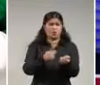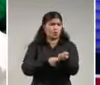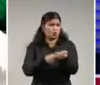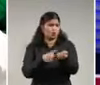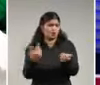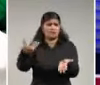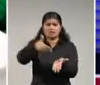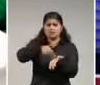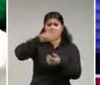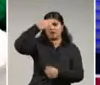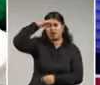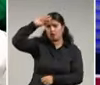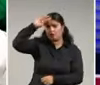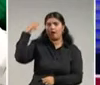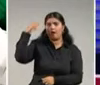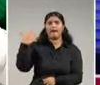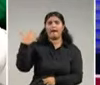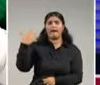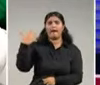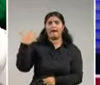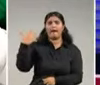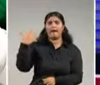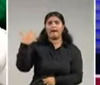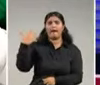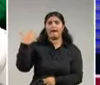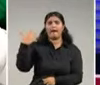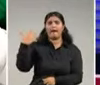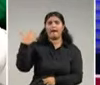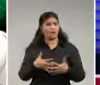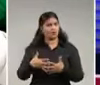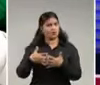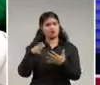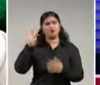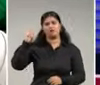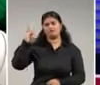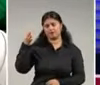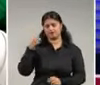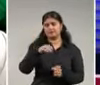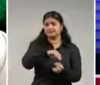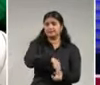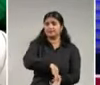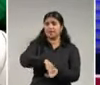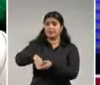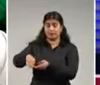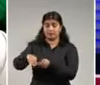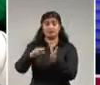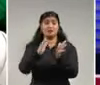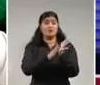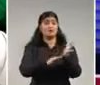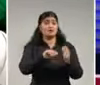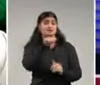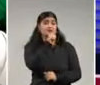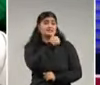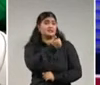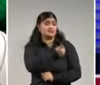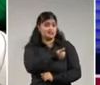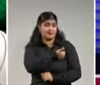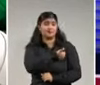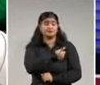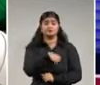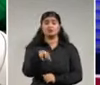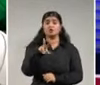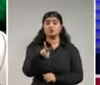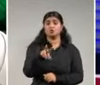a nuestro país. Ahora, esto es la semana. En el mes de diciembre, cuando hablamos de los